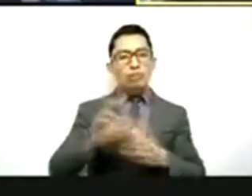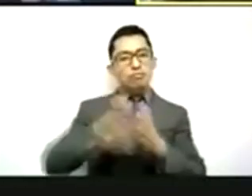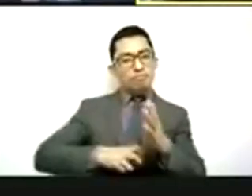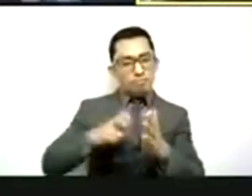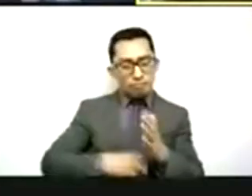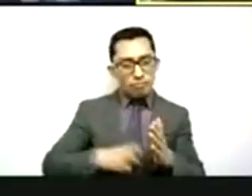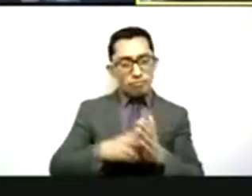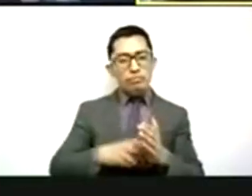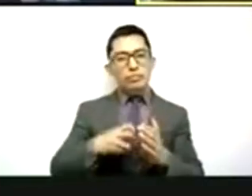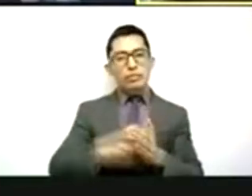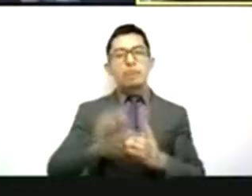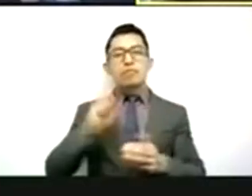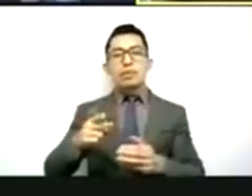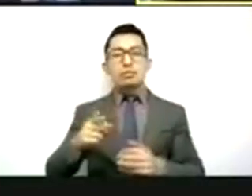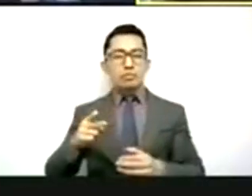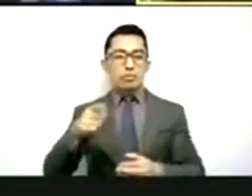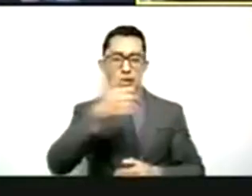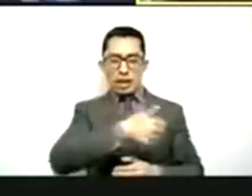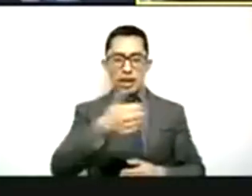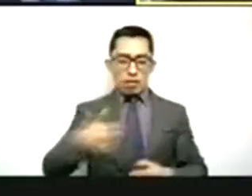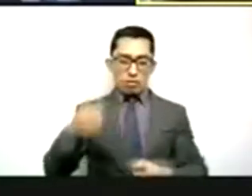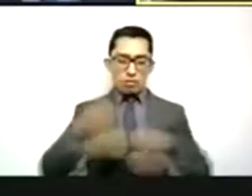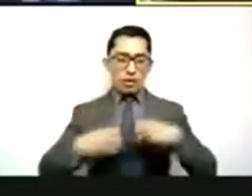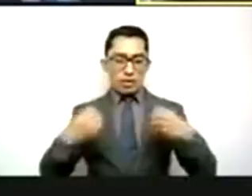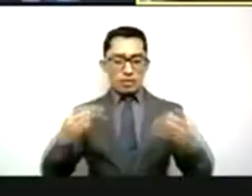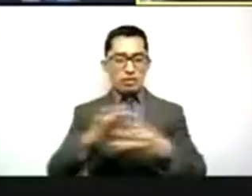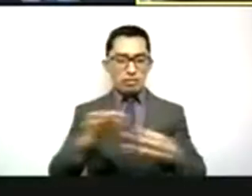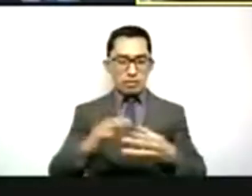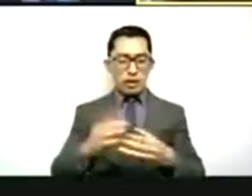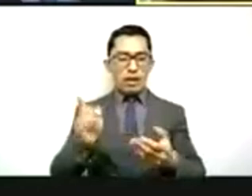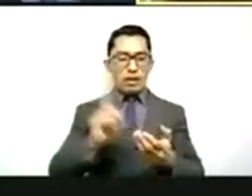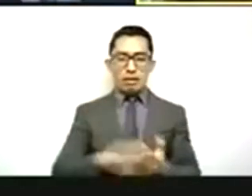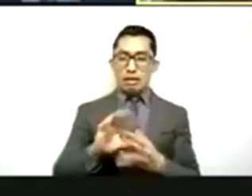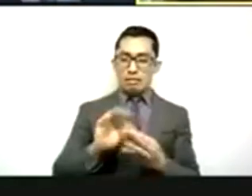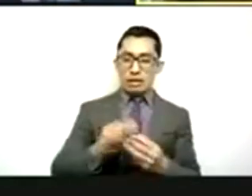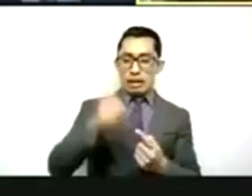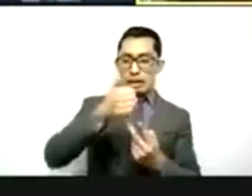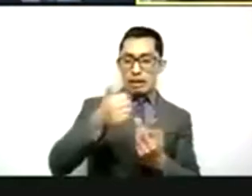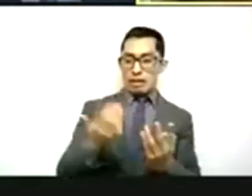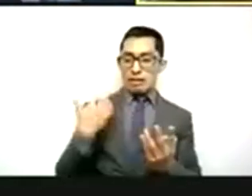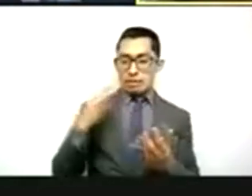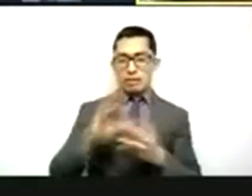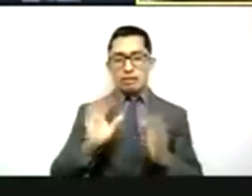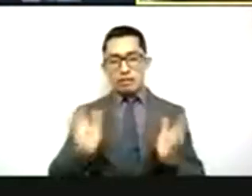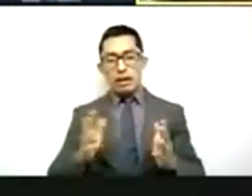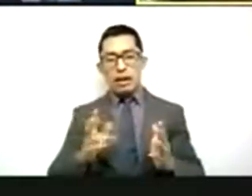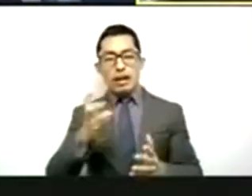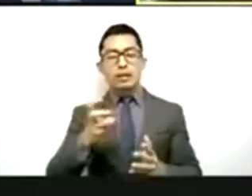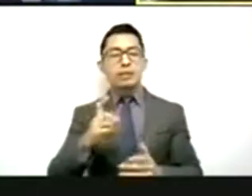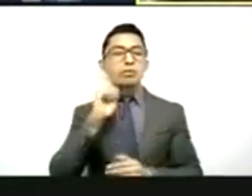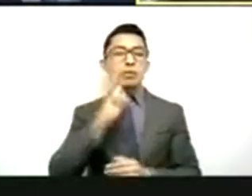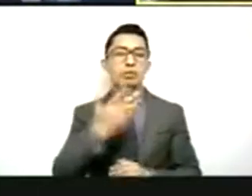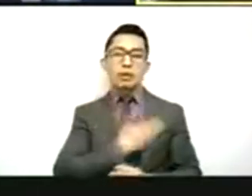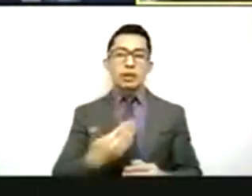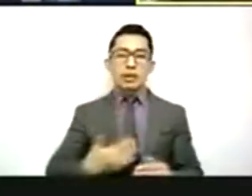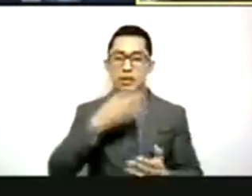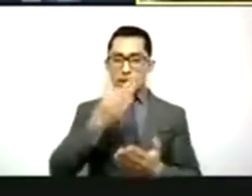razonado anunciado por las tres magistraturas en los términos de sus intervenciones. Esa es la cuenta, magistrada presidenta.